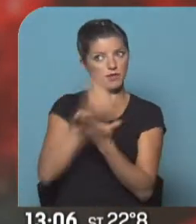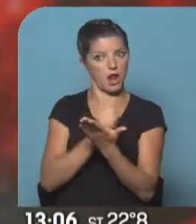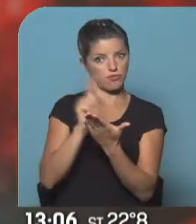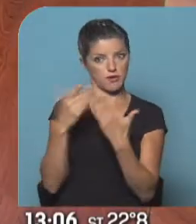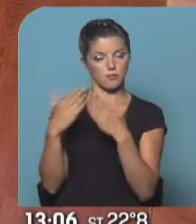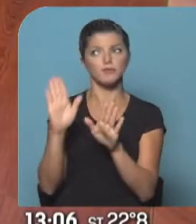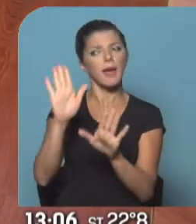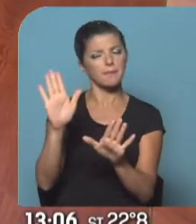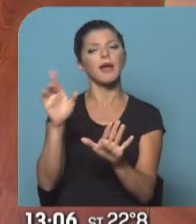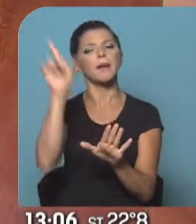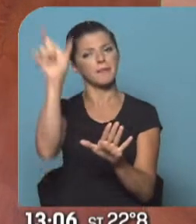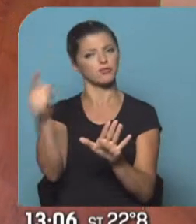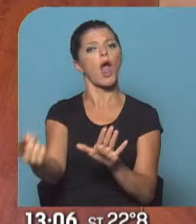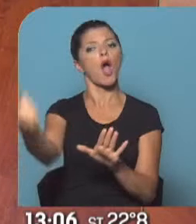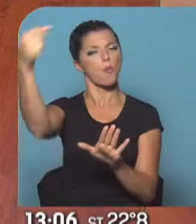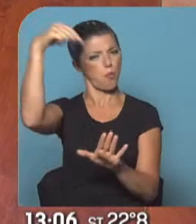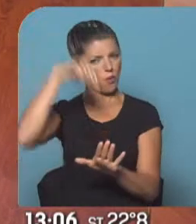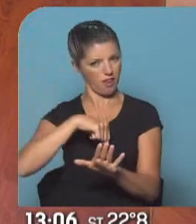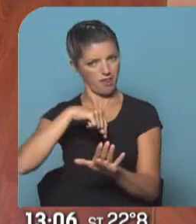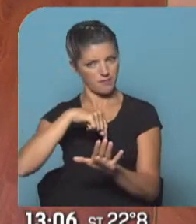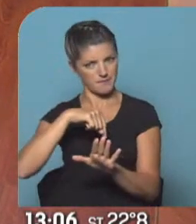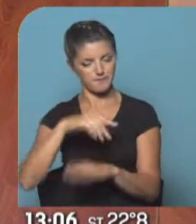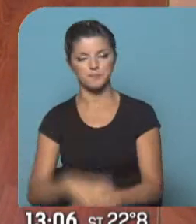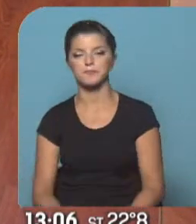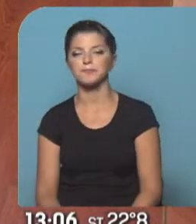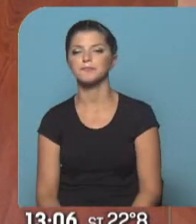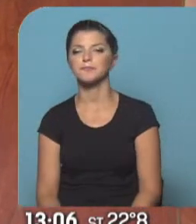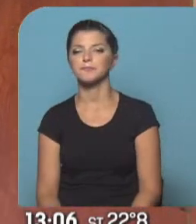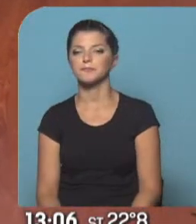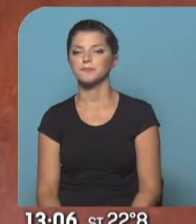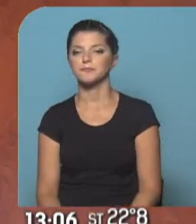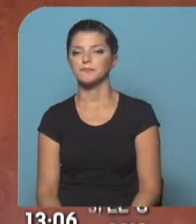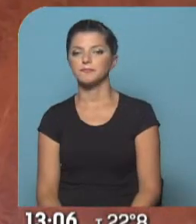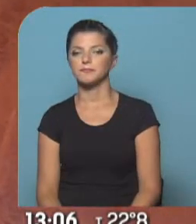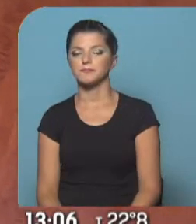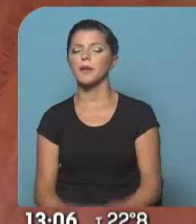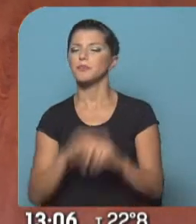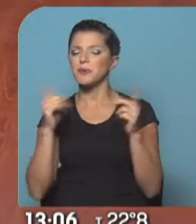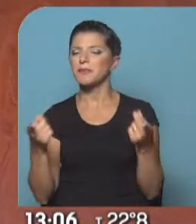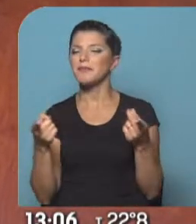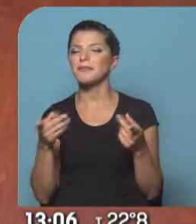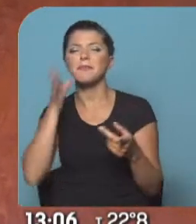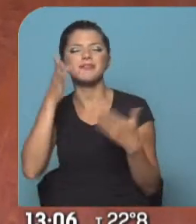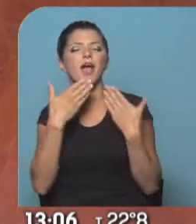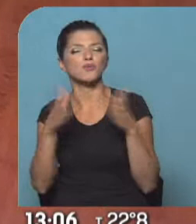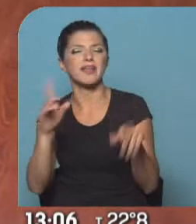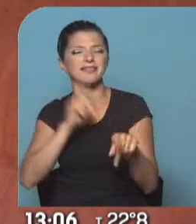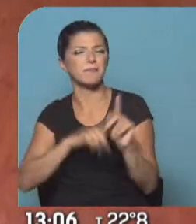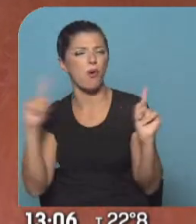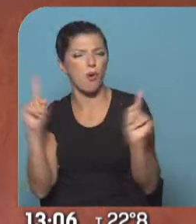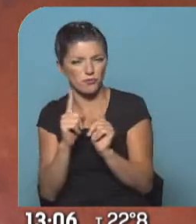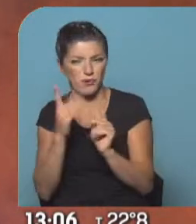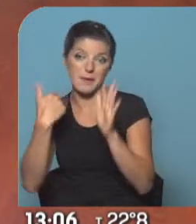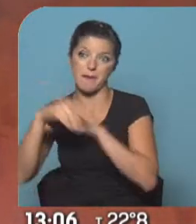regrese Hariri a Beirut. Este es un punto. Pero el otro punto es tanta coincidencia en poco tiempo y sobre todo en Arabia